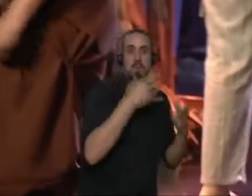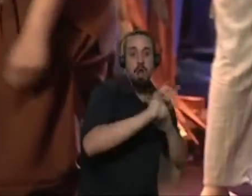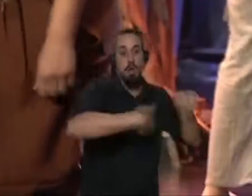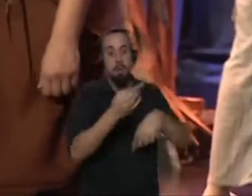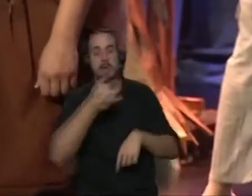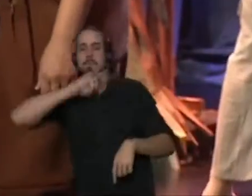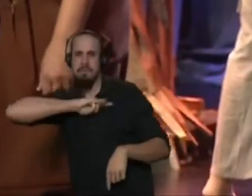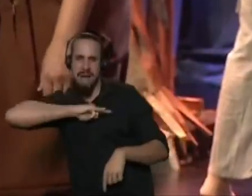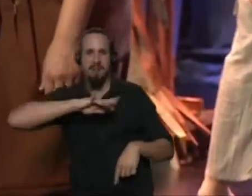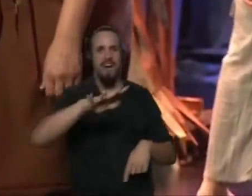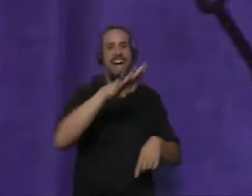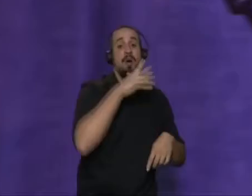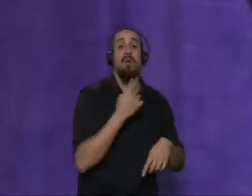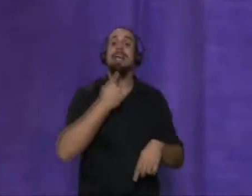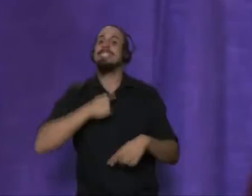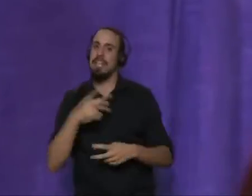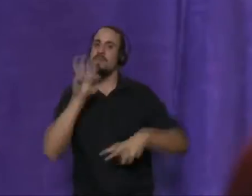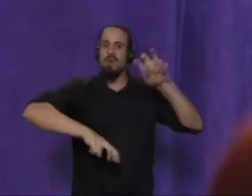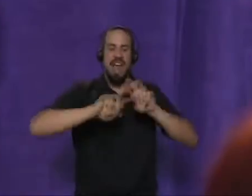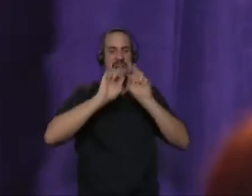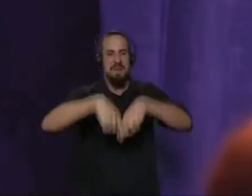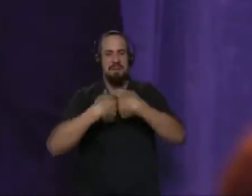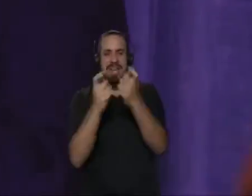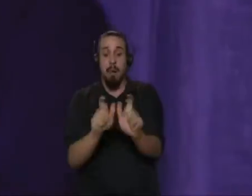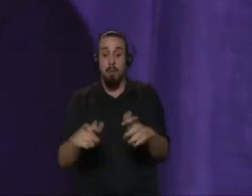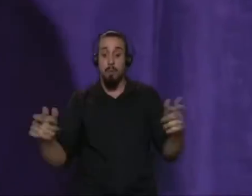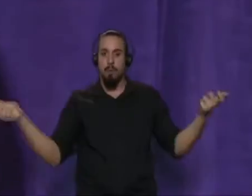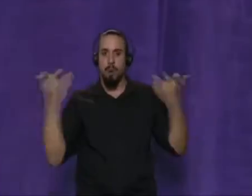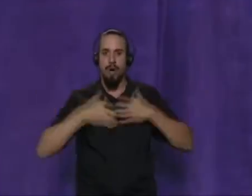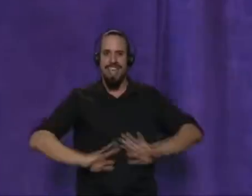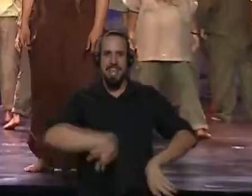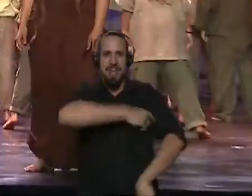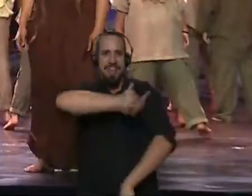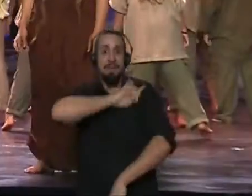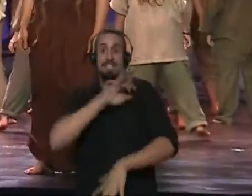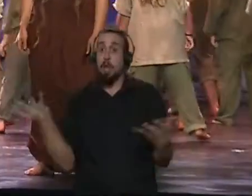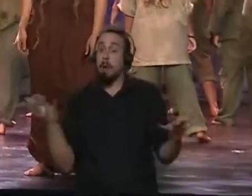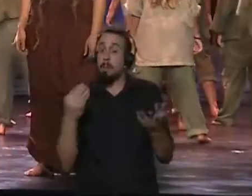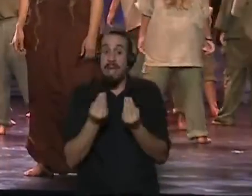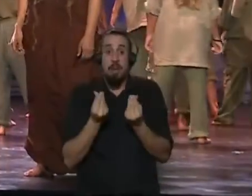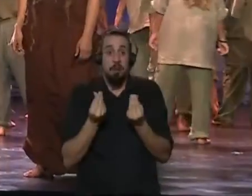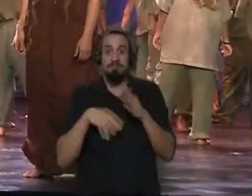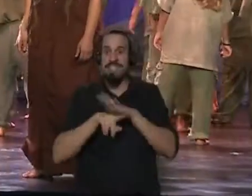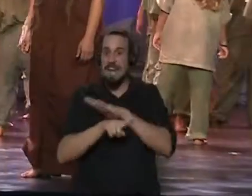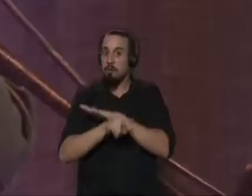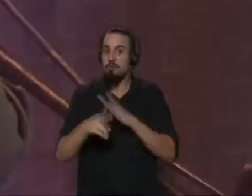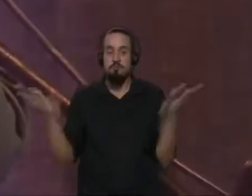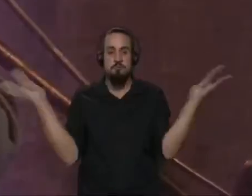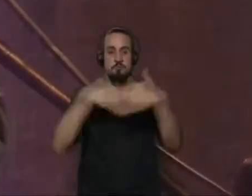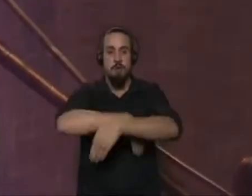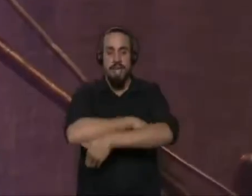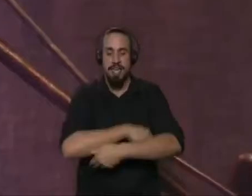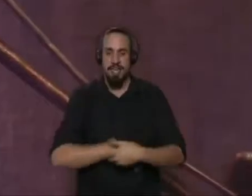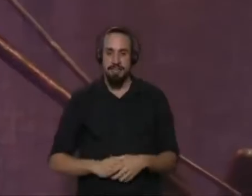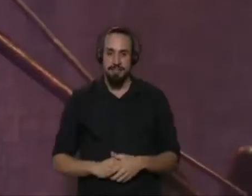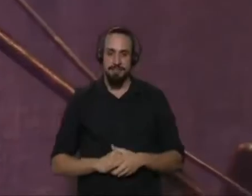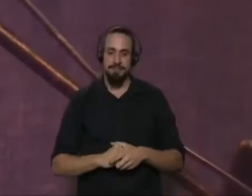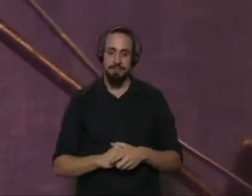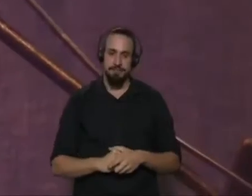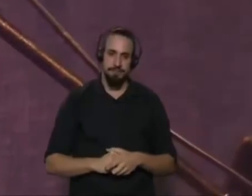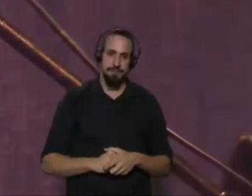con sed. Criar familias con demasiados hijos y sin nada. La pondrá a bailar